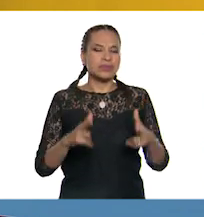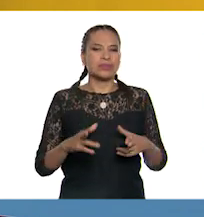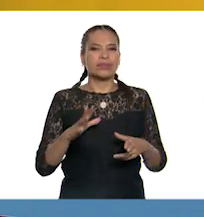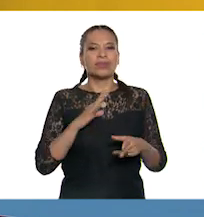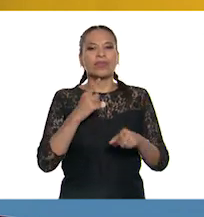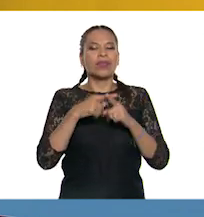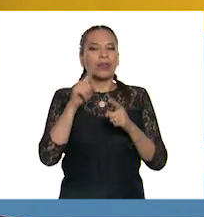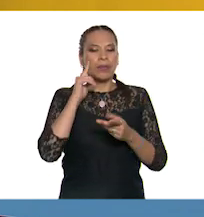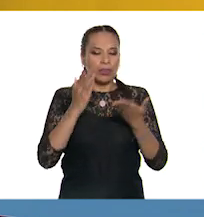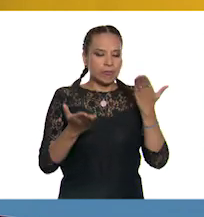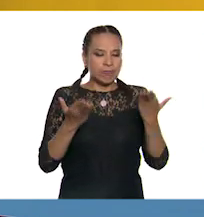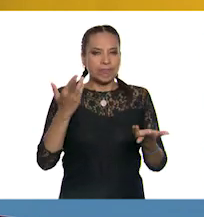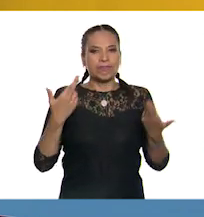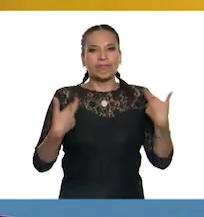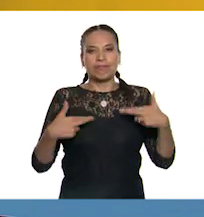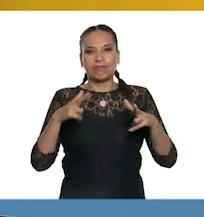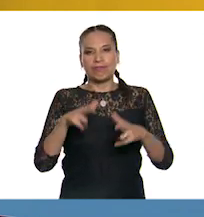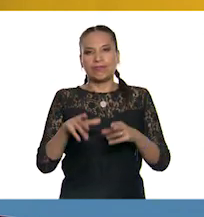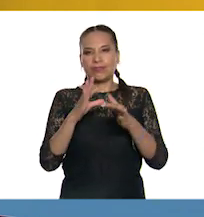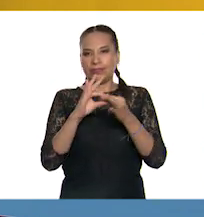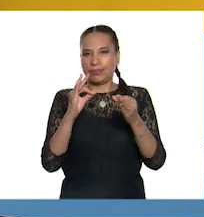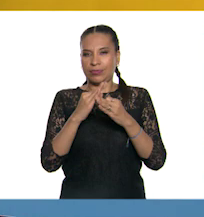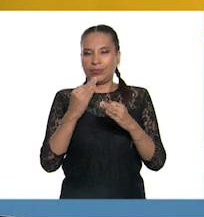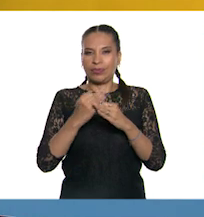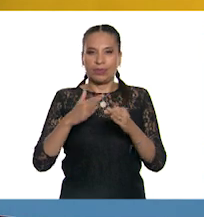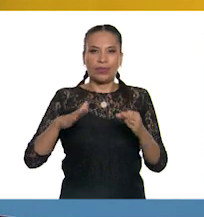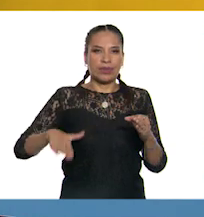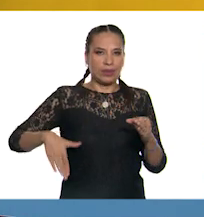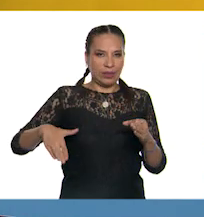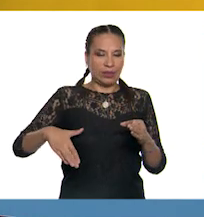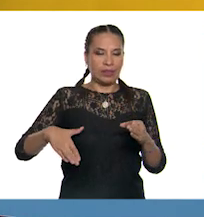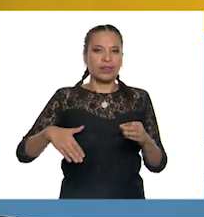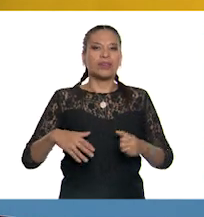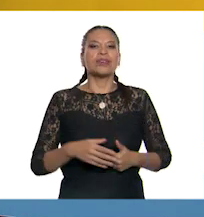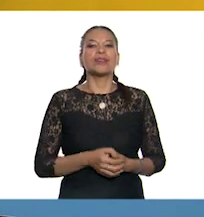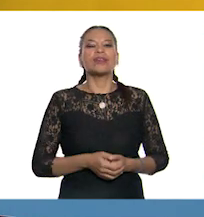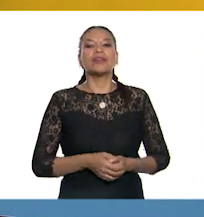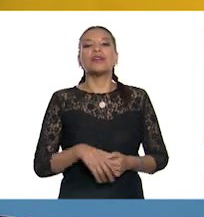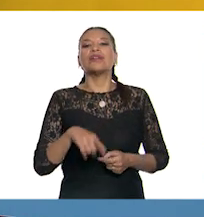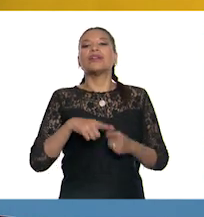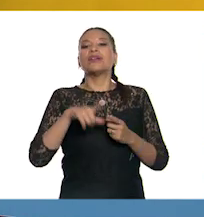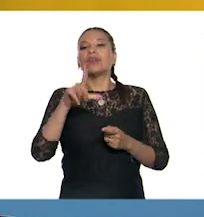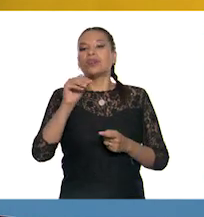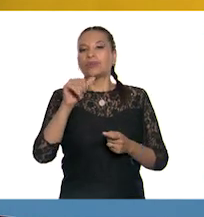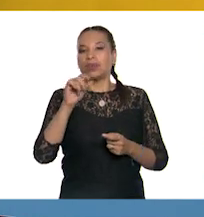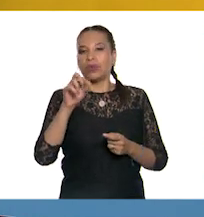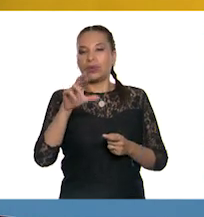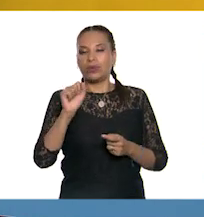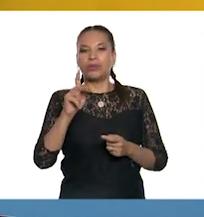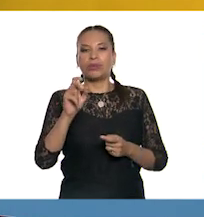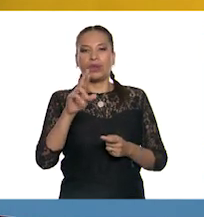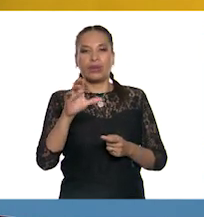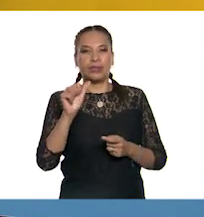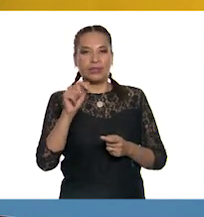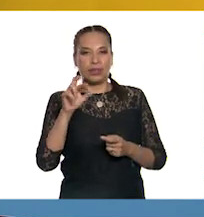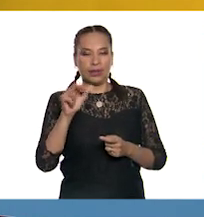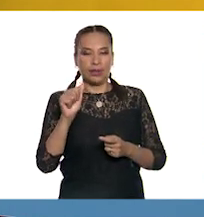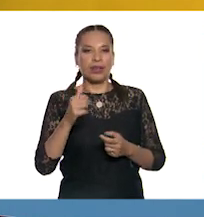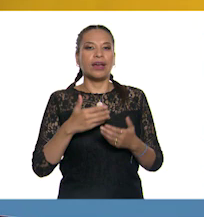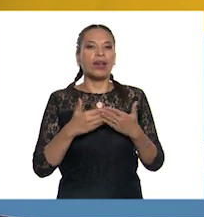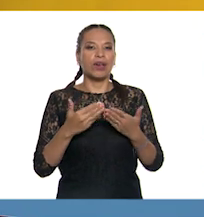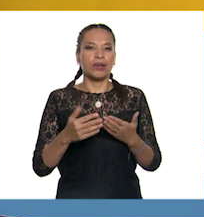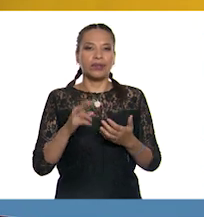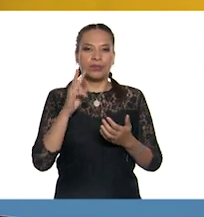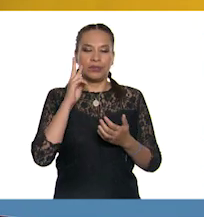comparen dicha representación con la del fragmento de texto que leímos antes, el de los maduros, de Pedro Castera. Y